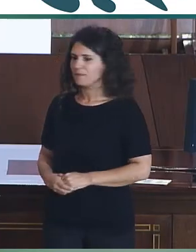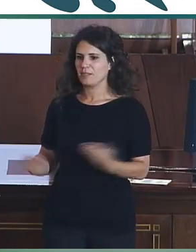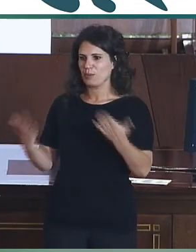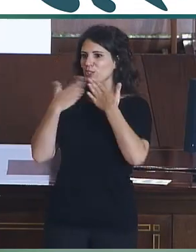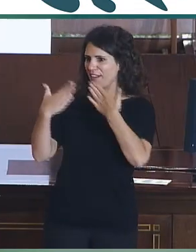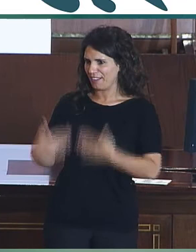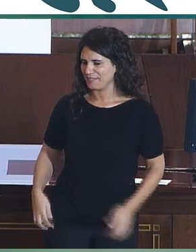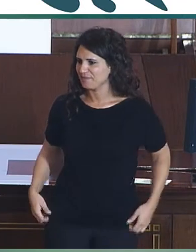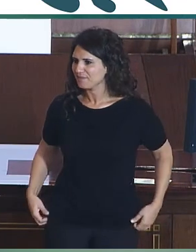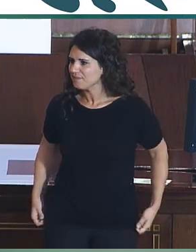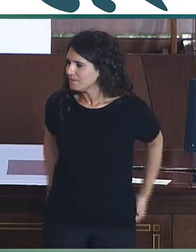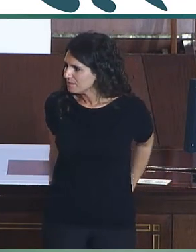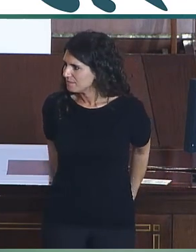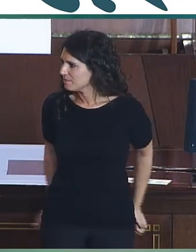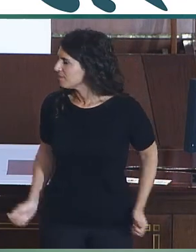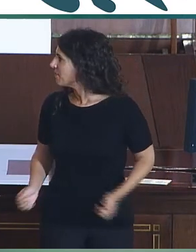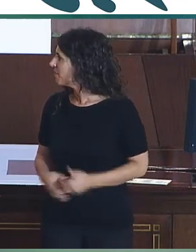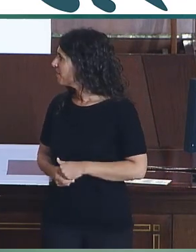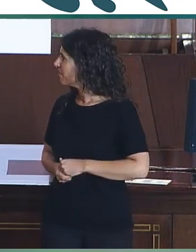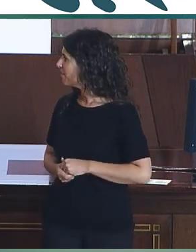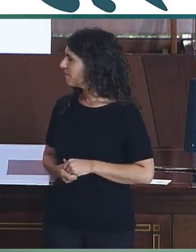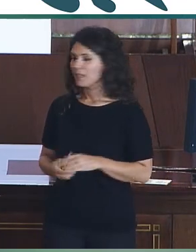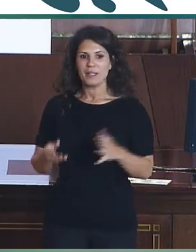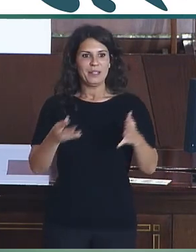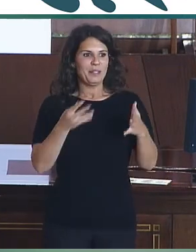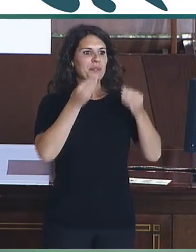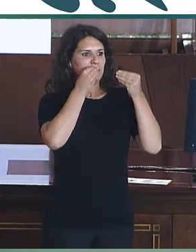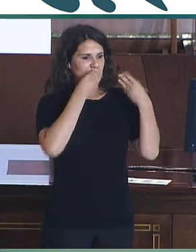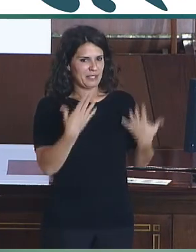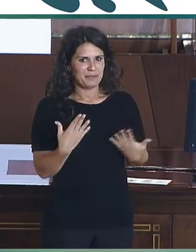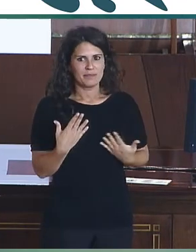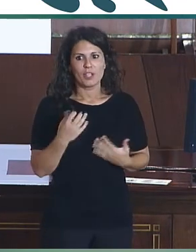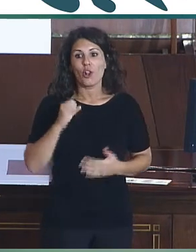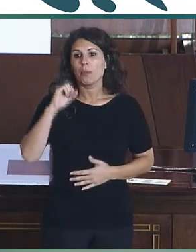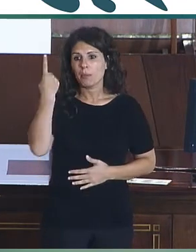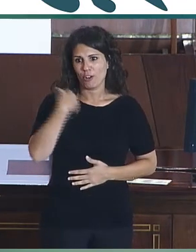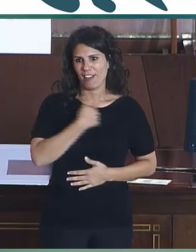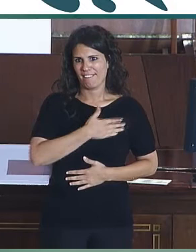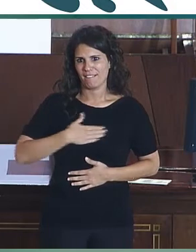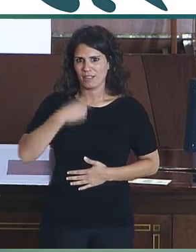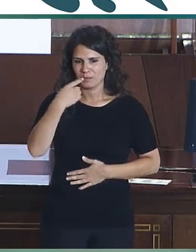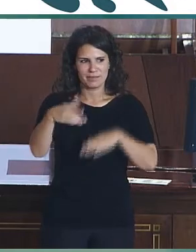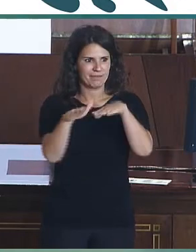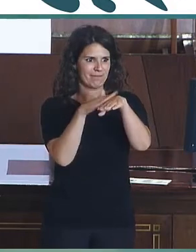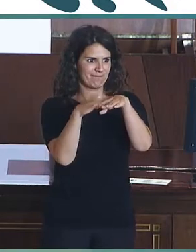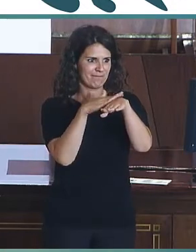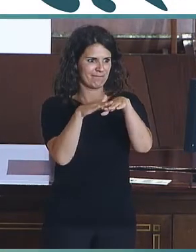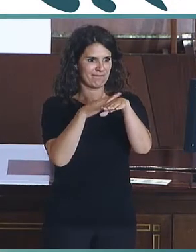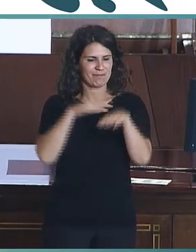Muchas gracias. Bien, voy a empezar disculpando a mi colega Fernando